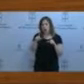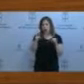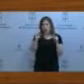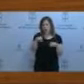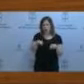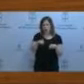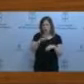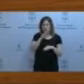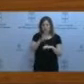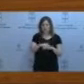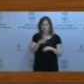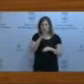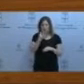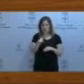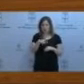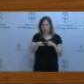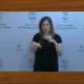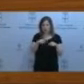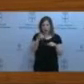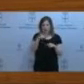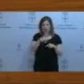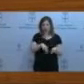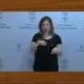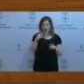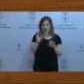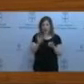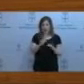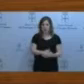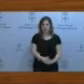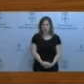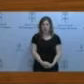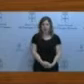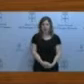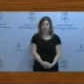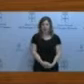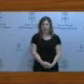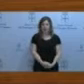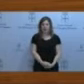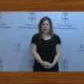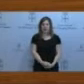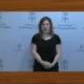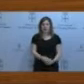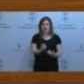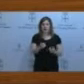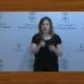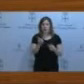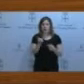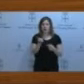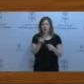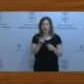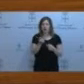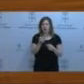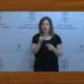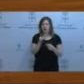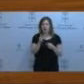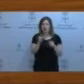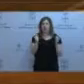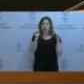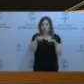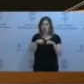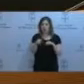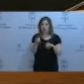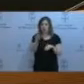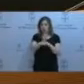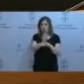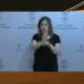era director general del Insalud el señor Alberto Núñez Feijóo, que tenía tanta dotación y que tenía este acuerdo tanto